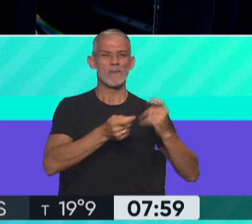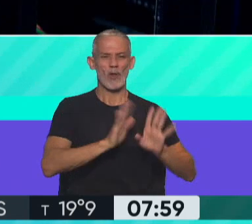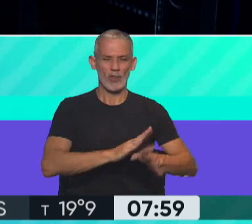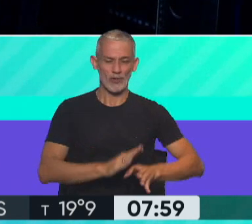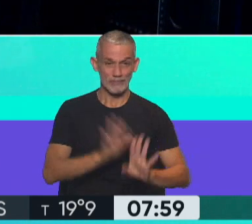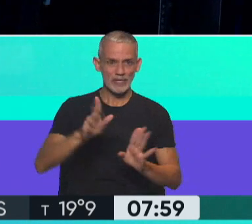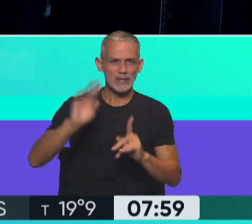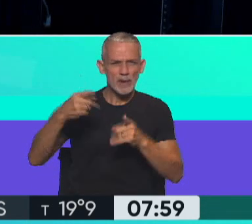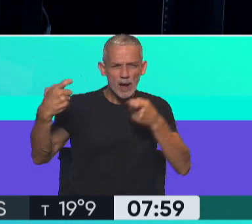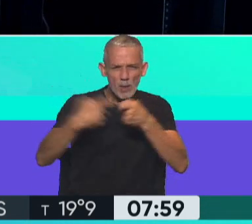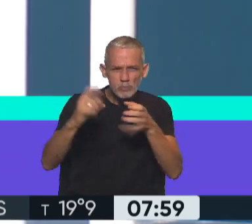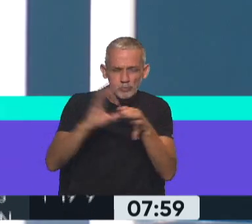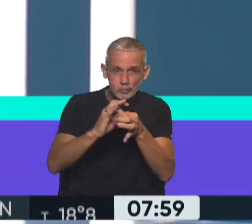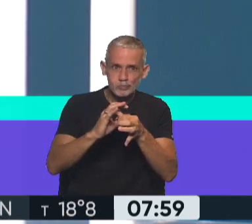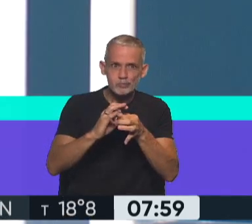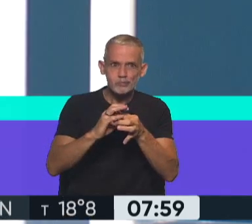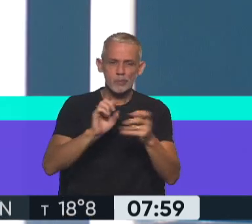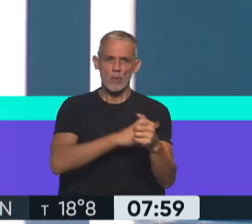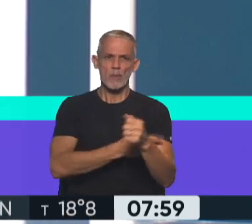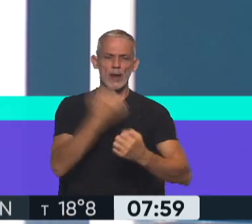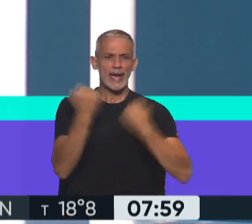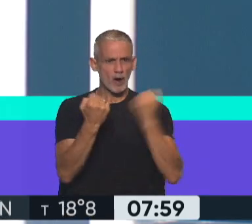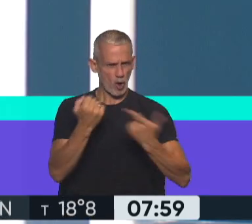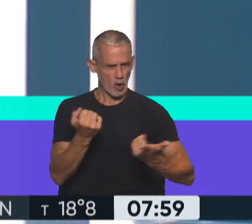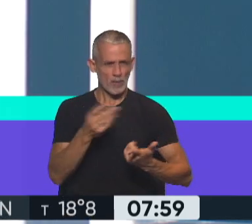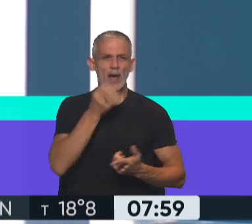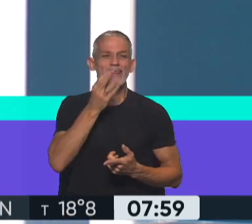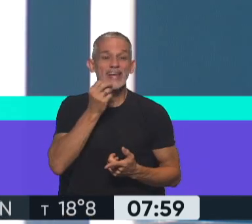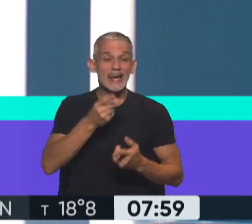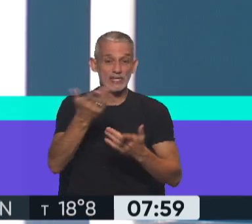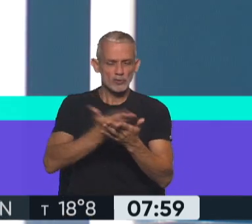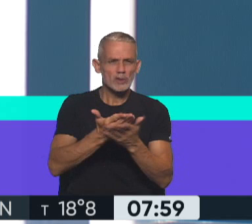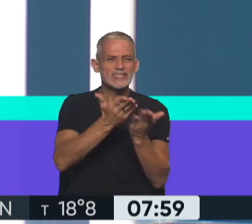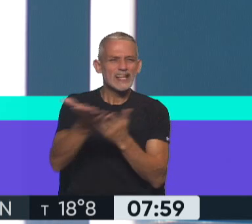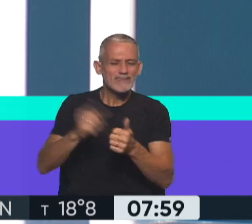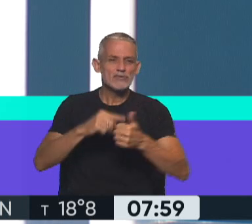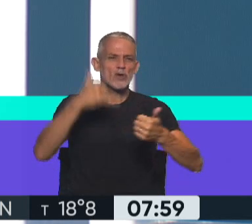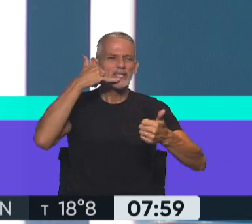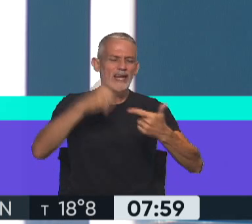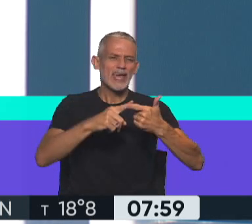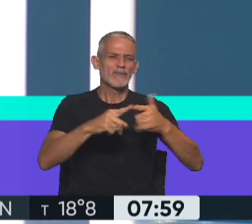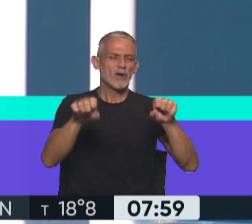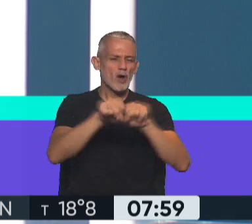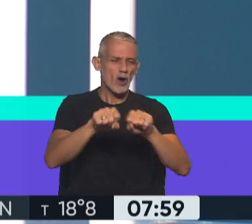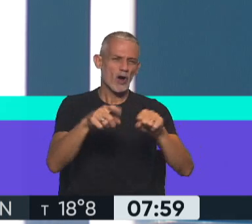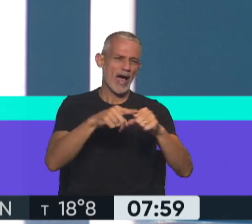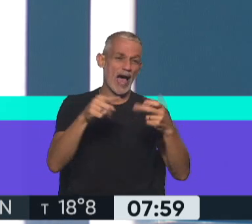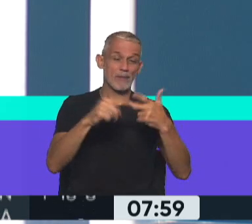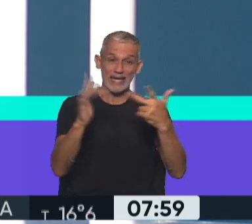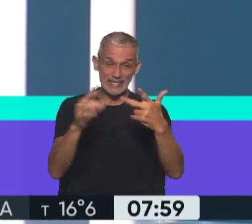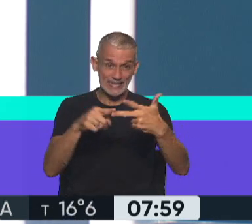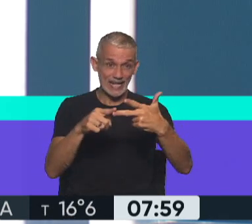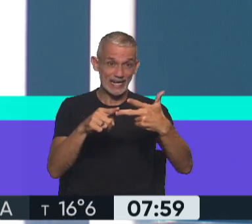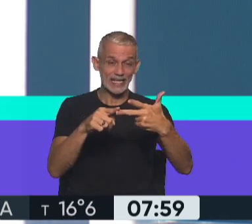una complicidad con el poder económico en lo que tiene que ver con la declaración de los servicios de telefonía, televisión por cable e internet como